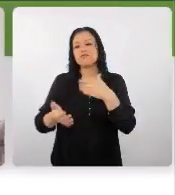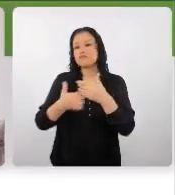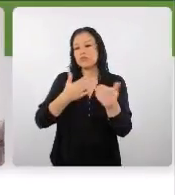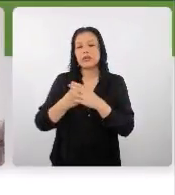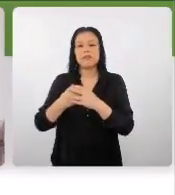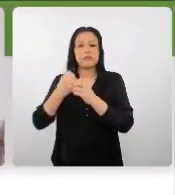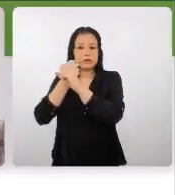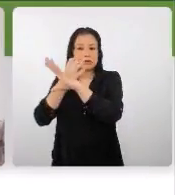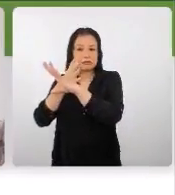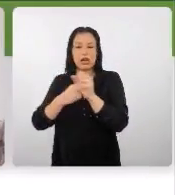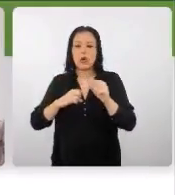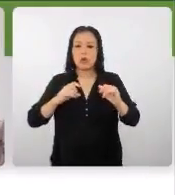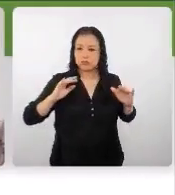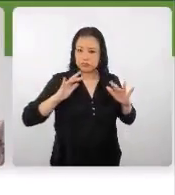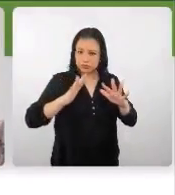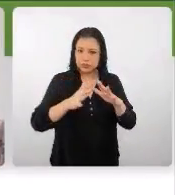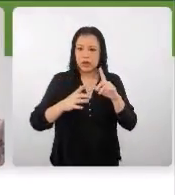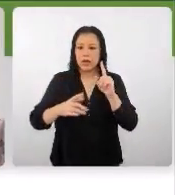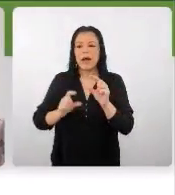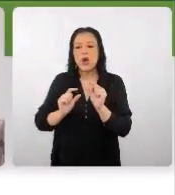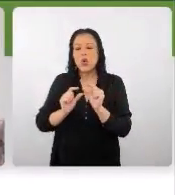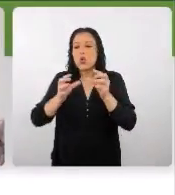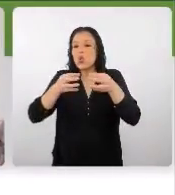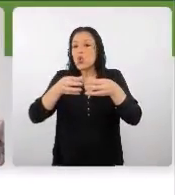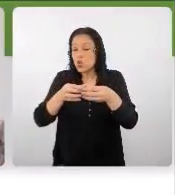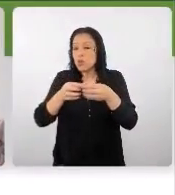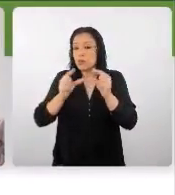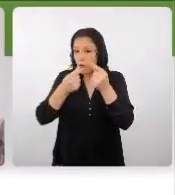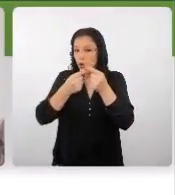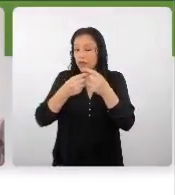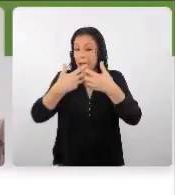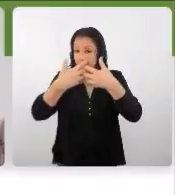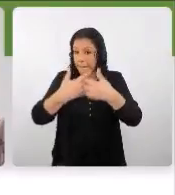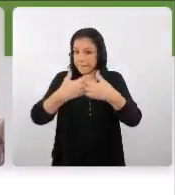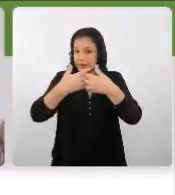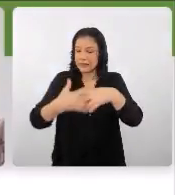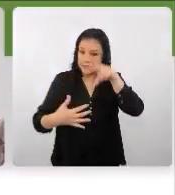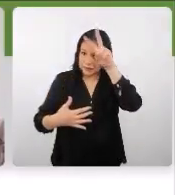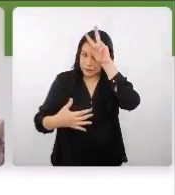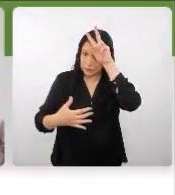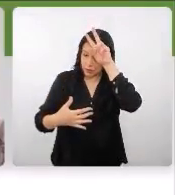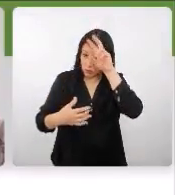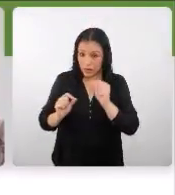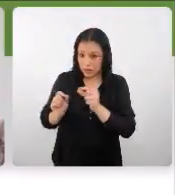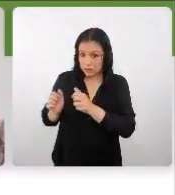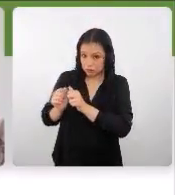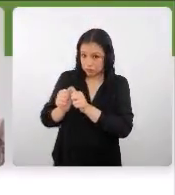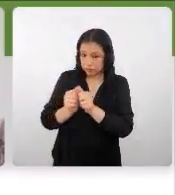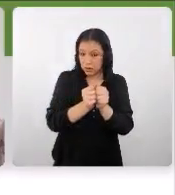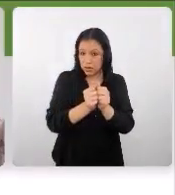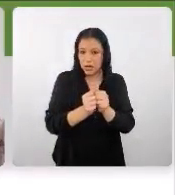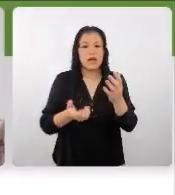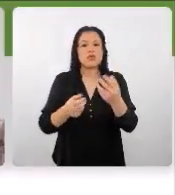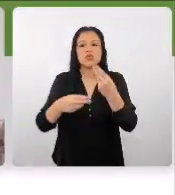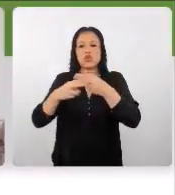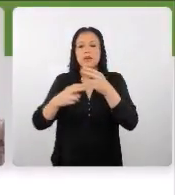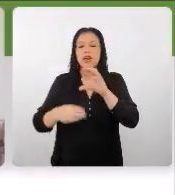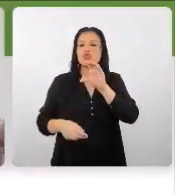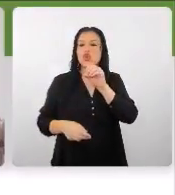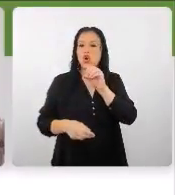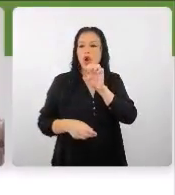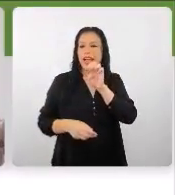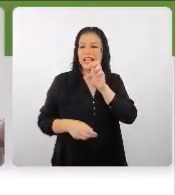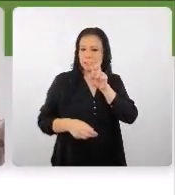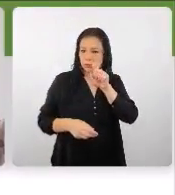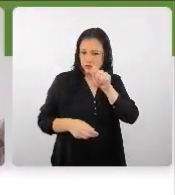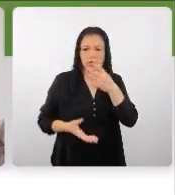en un formato presencial, va con un grupo de empresas peruanas denominadas los coexpositores, que muchos